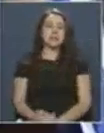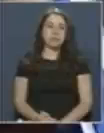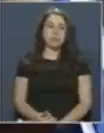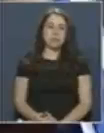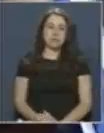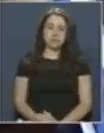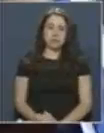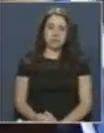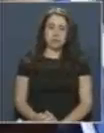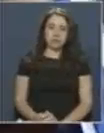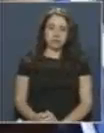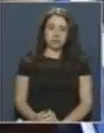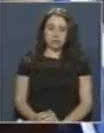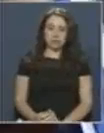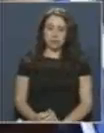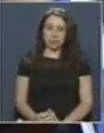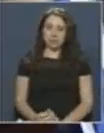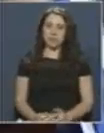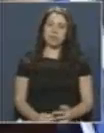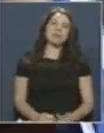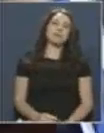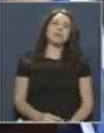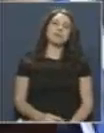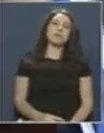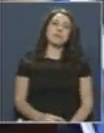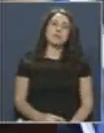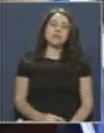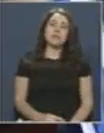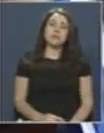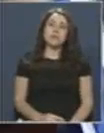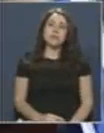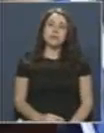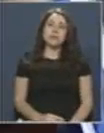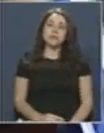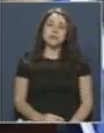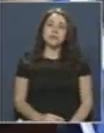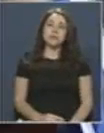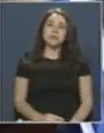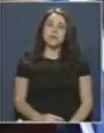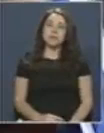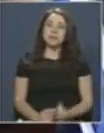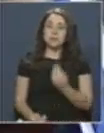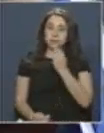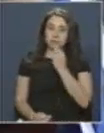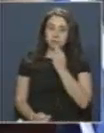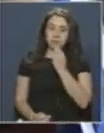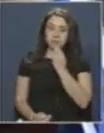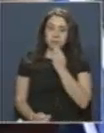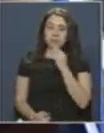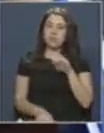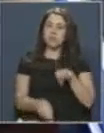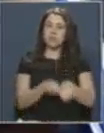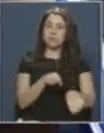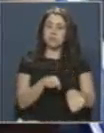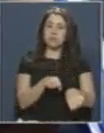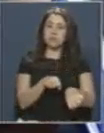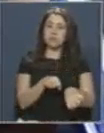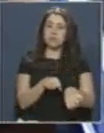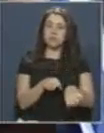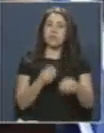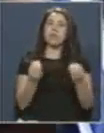estoy generalizando nomás, no es mi caso, por cierto. Bueno, también la discriminación